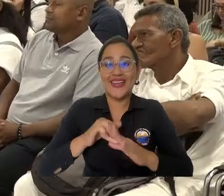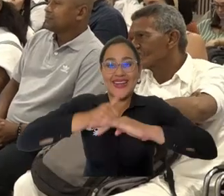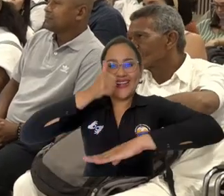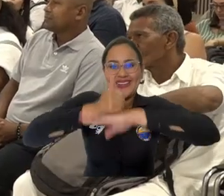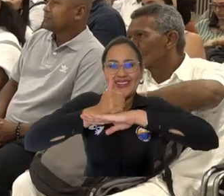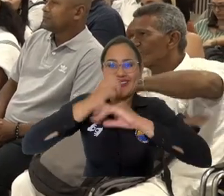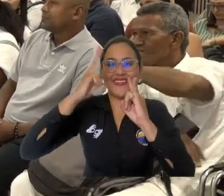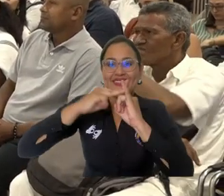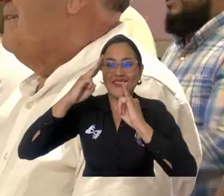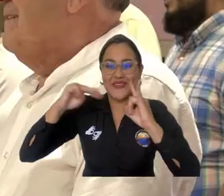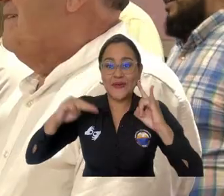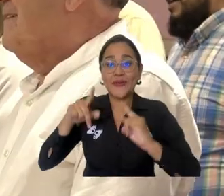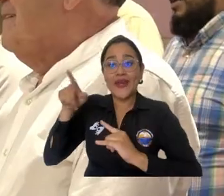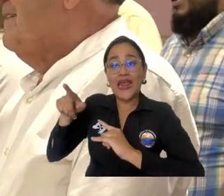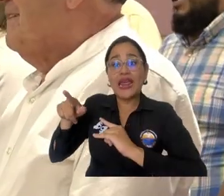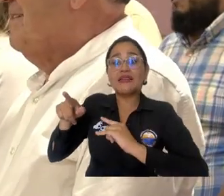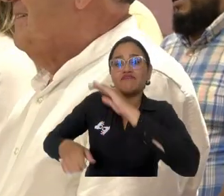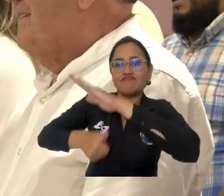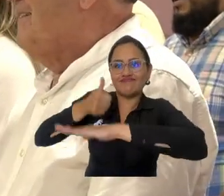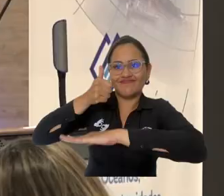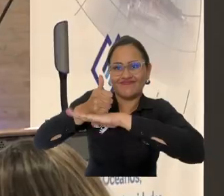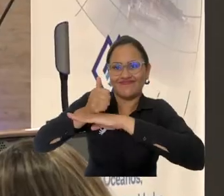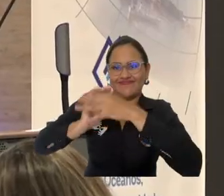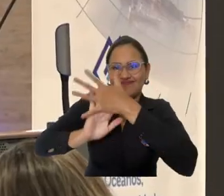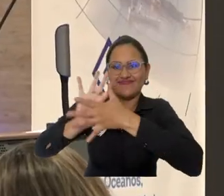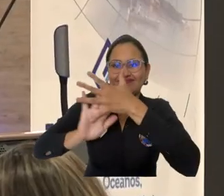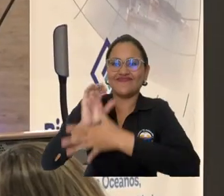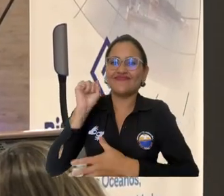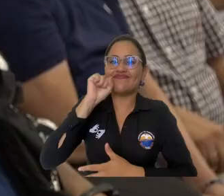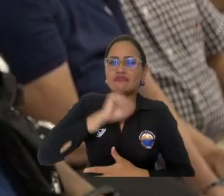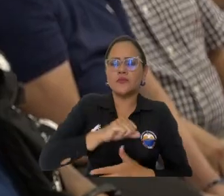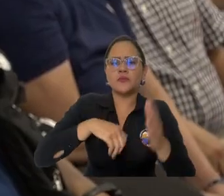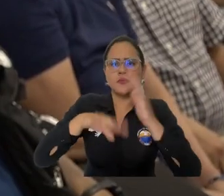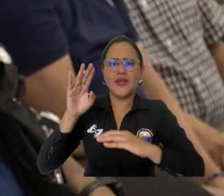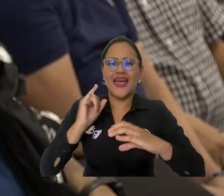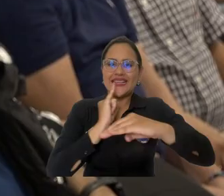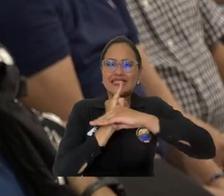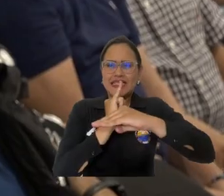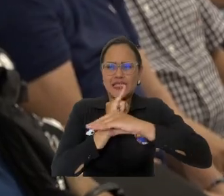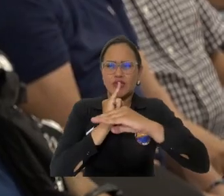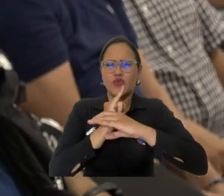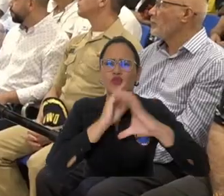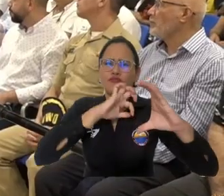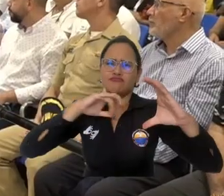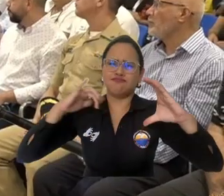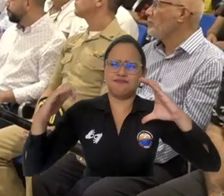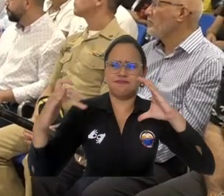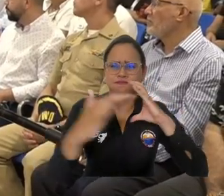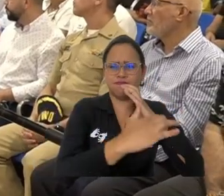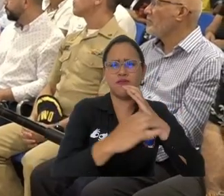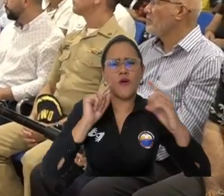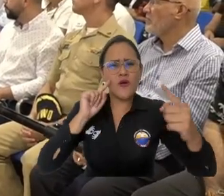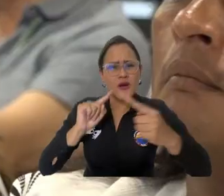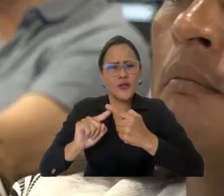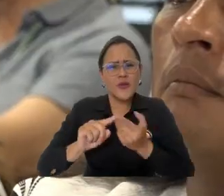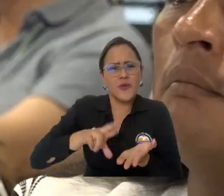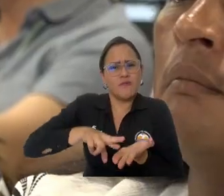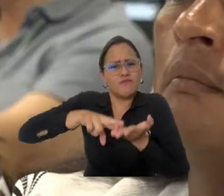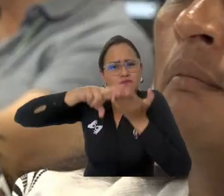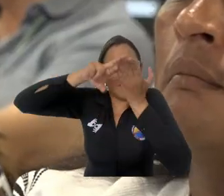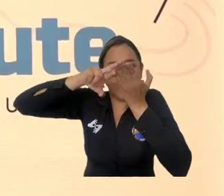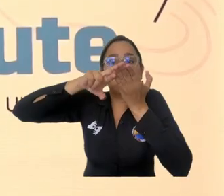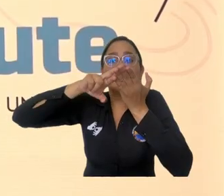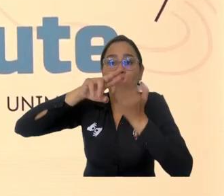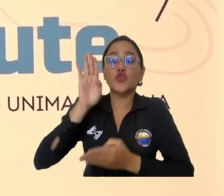Con orgullo, el rector de la Universidad del Magdalena, Pablo Vera Salazar, presentó el Instituto Bioceánico en Desarrollo